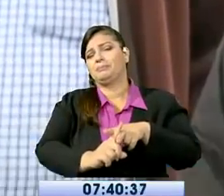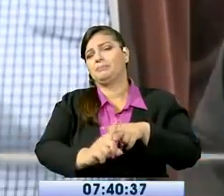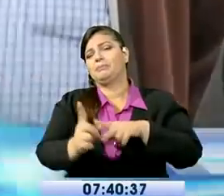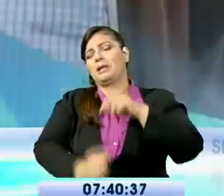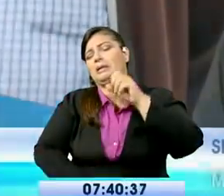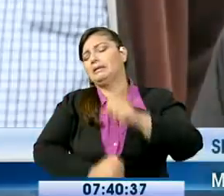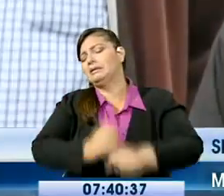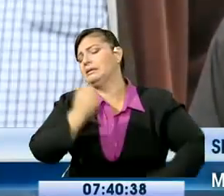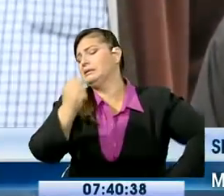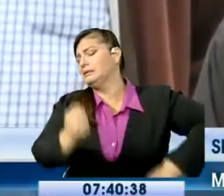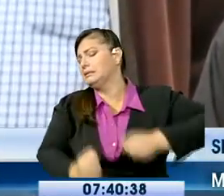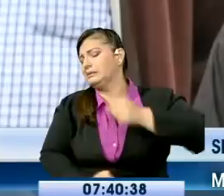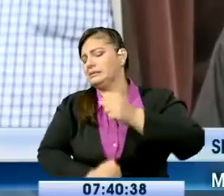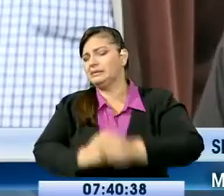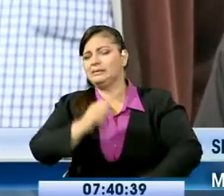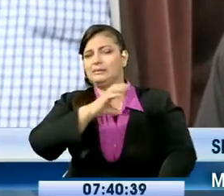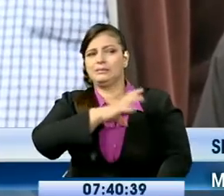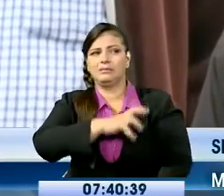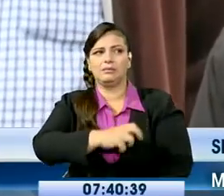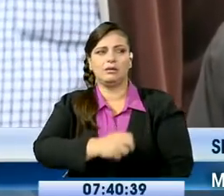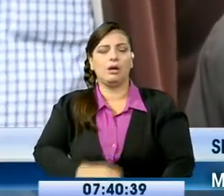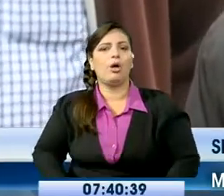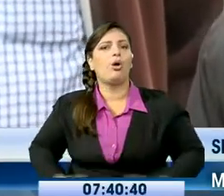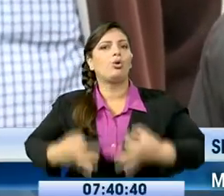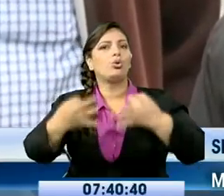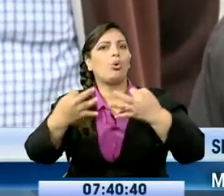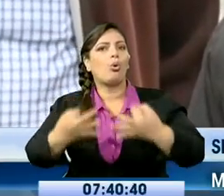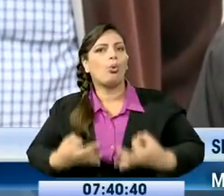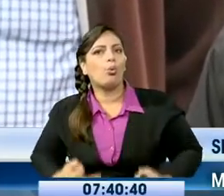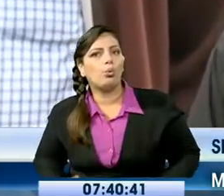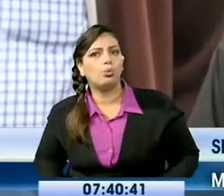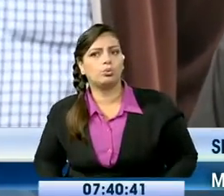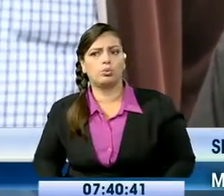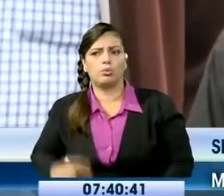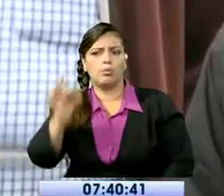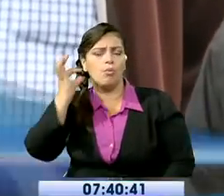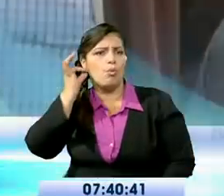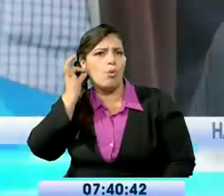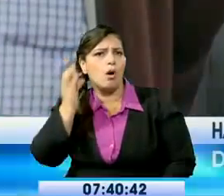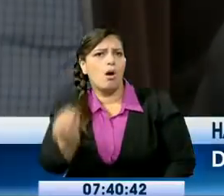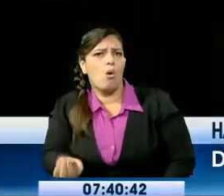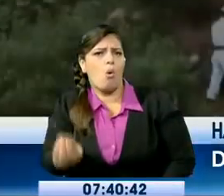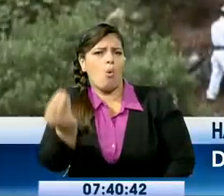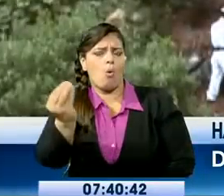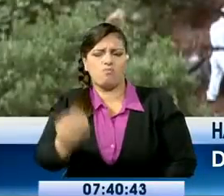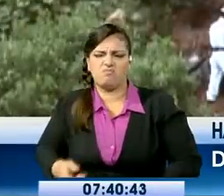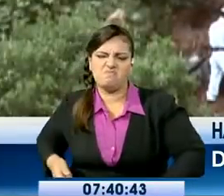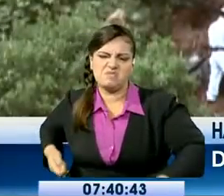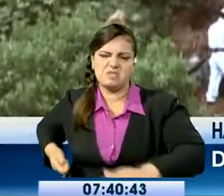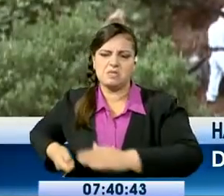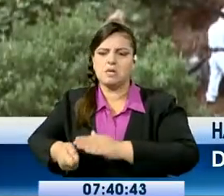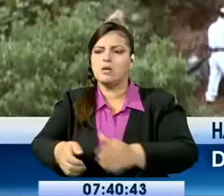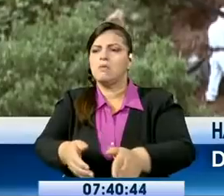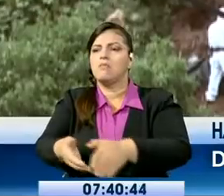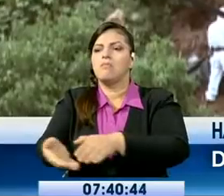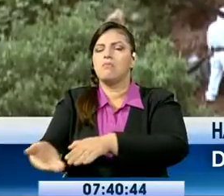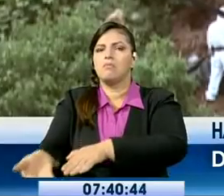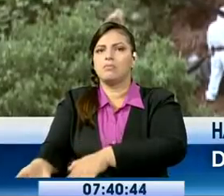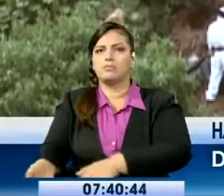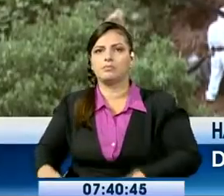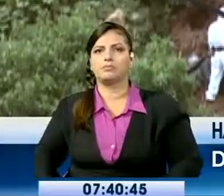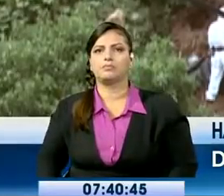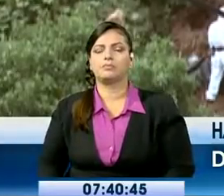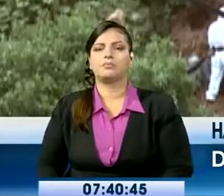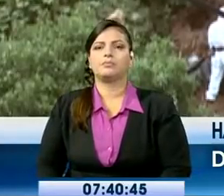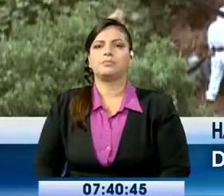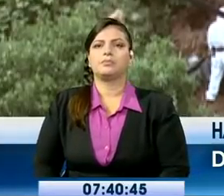Bastante susto, porque esto no es normal, que le maten a una chica y le vengan a botar acá. El trabajo investigativo de campo de los